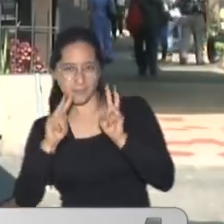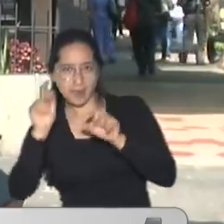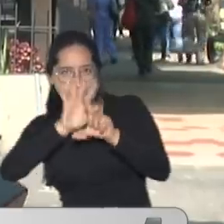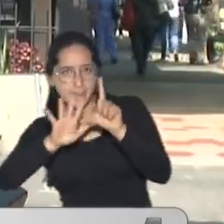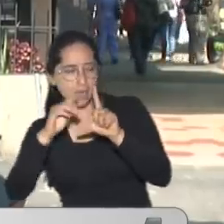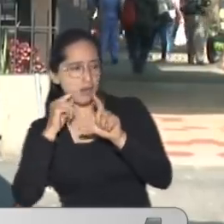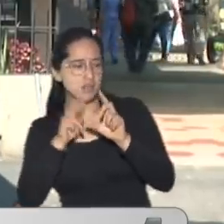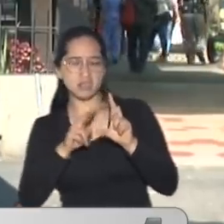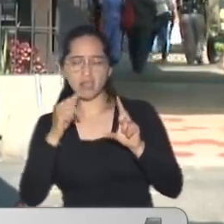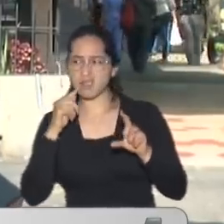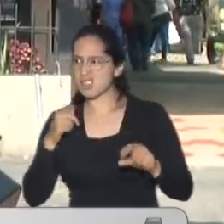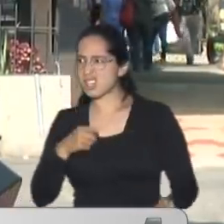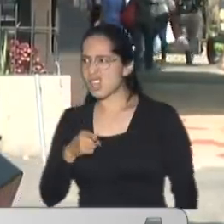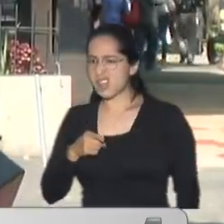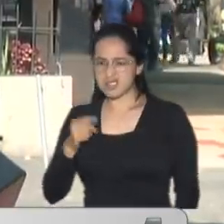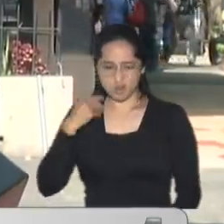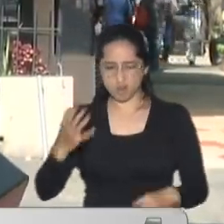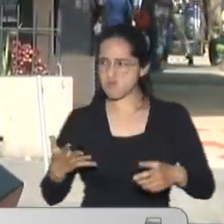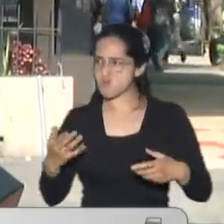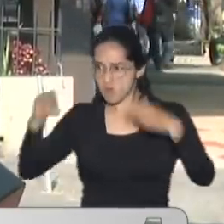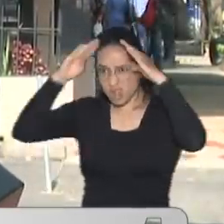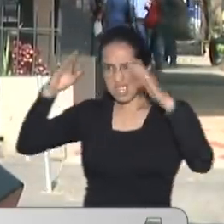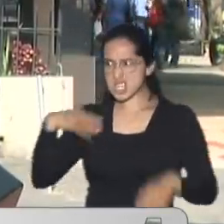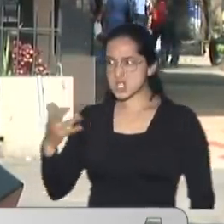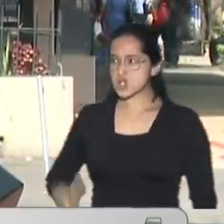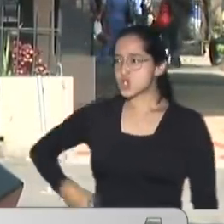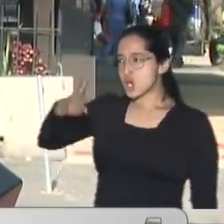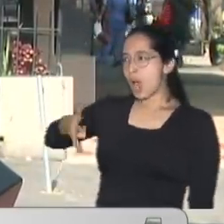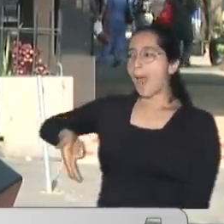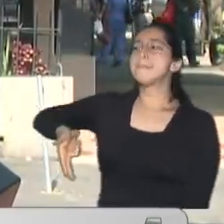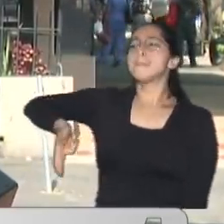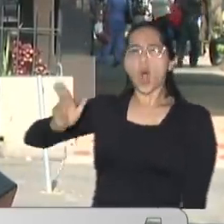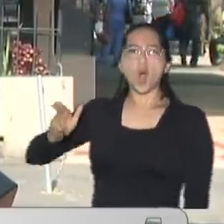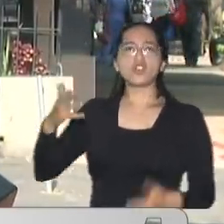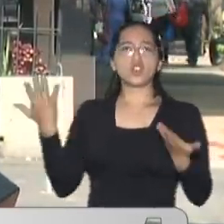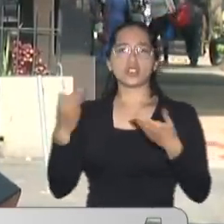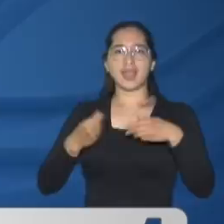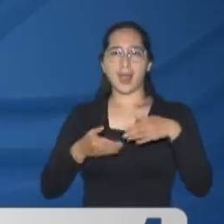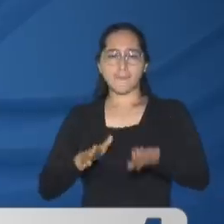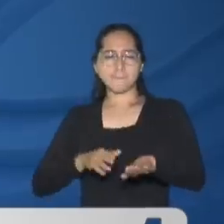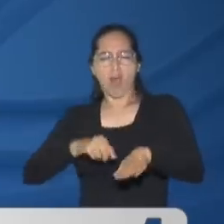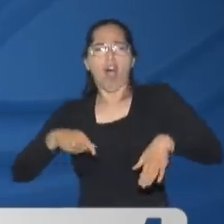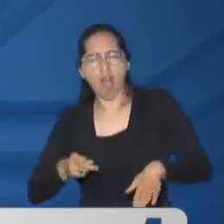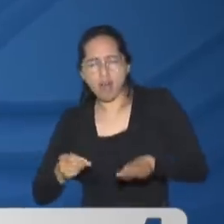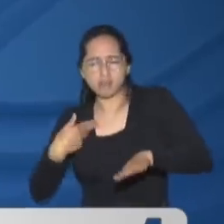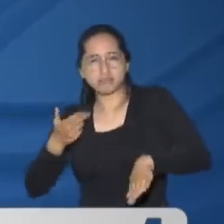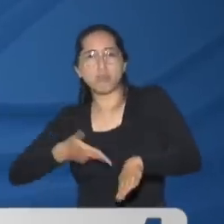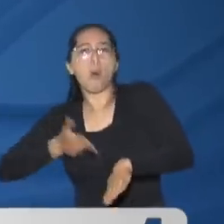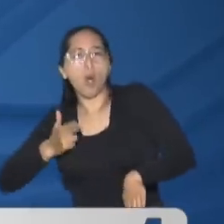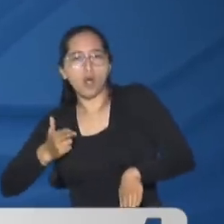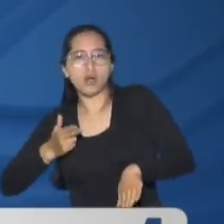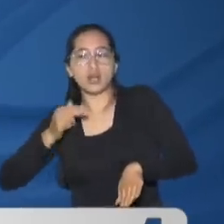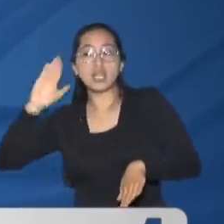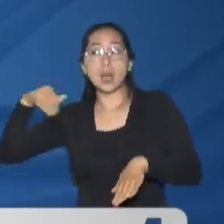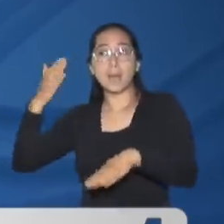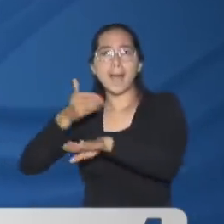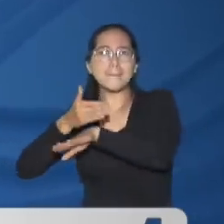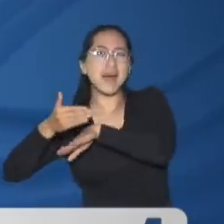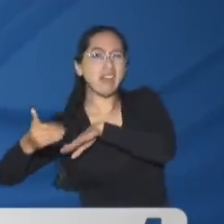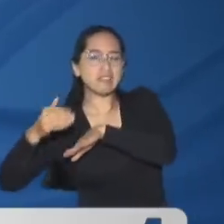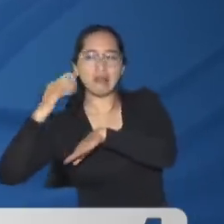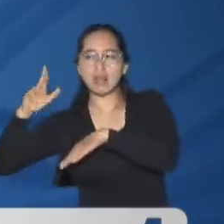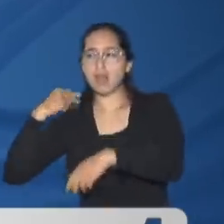le pega el primer impacto en el pie. Gilbert sale corriendo, mi hijo, y más adelante le pegan el otro tiro. En el momento los uniformados